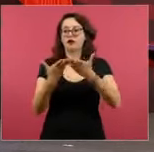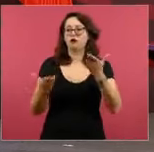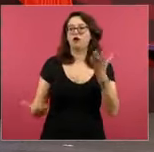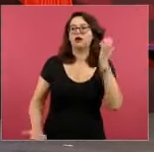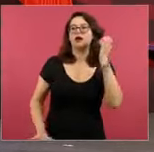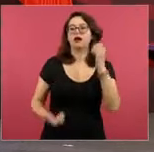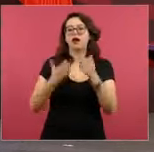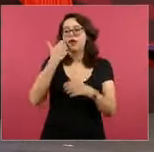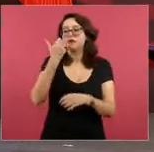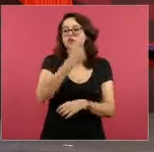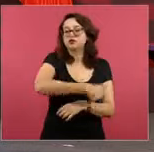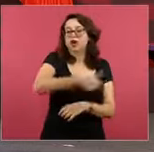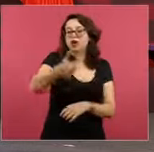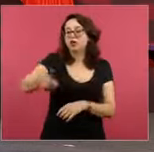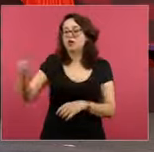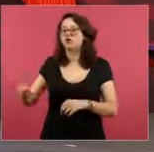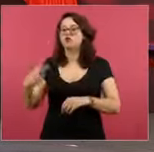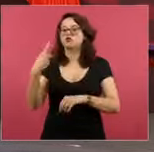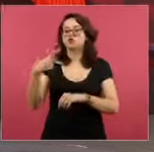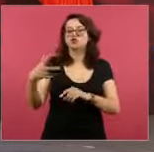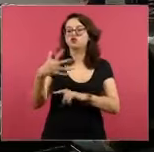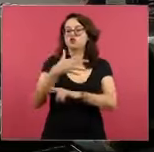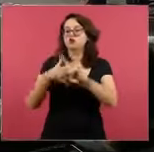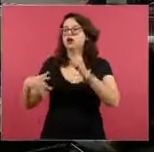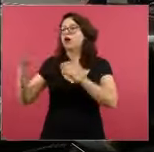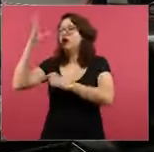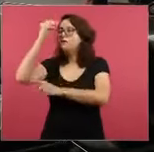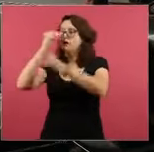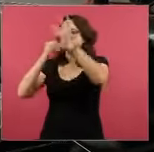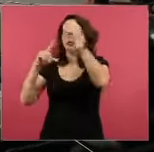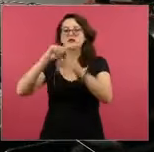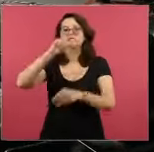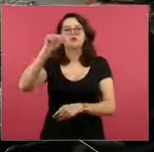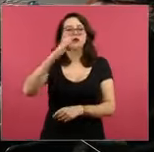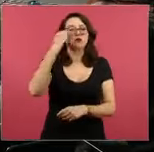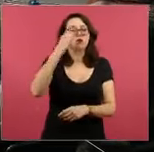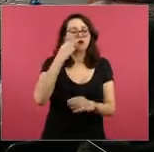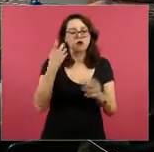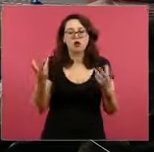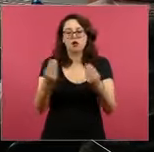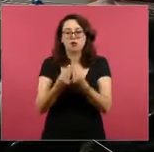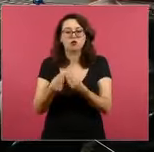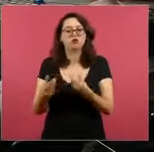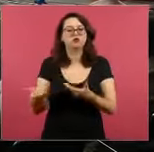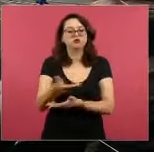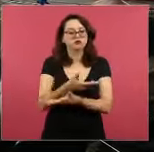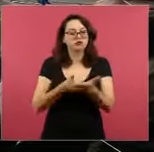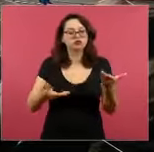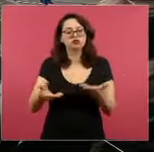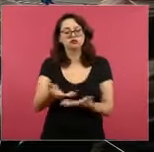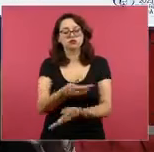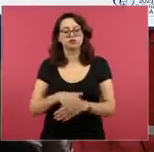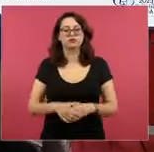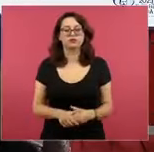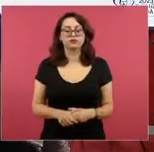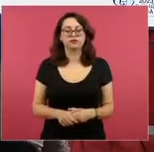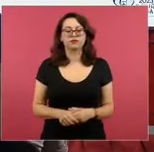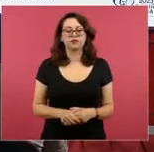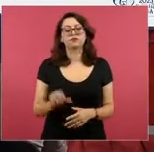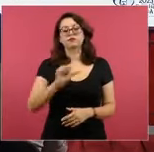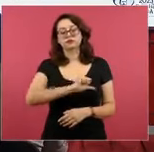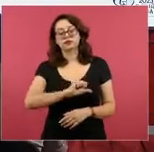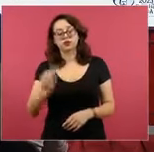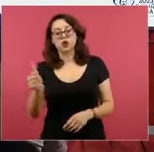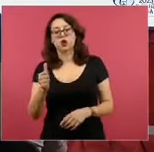perspectiva individual, pero también colectiva. La siguiente, por favor. Hay múltiples experiencias de trabajo